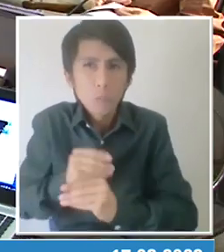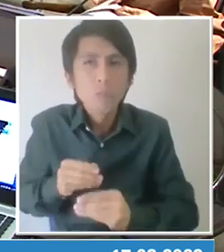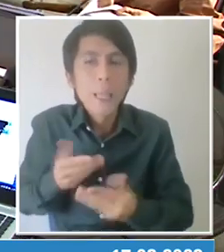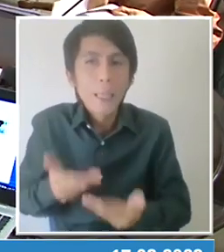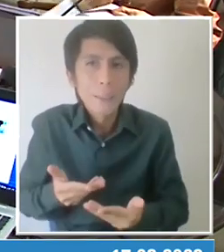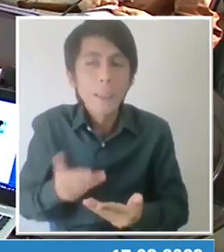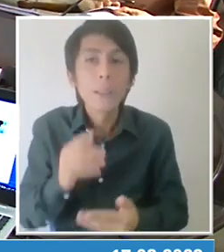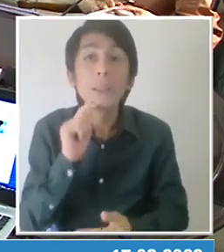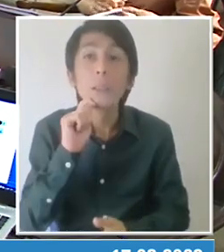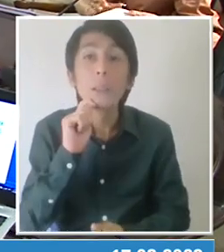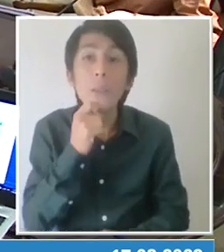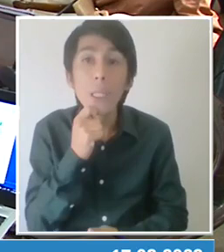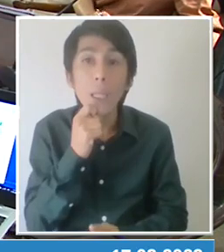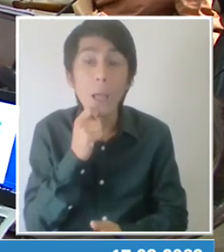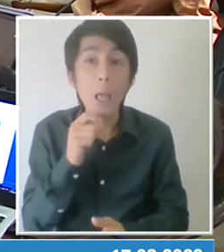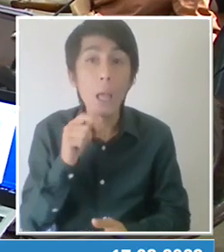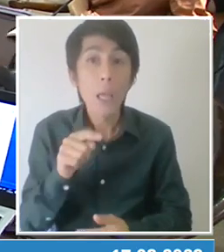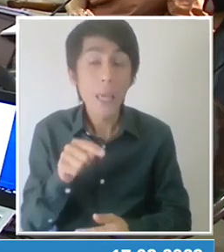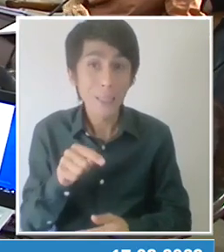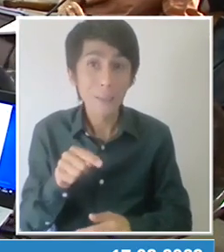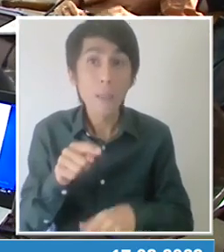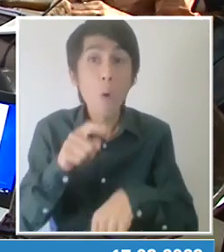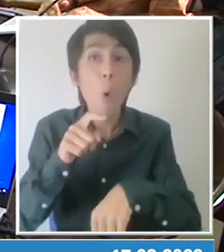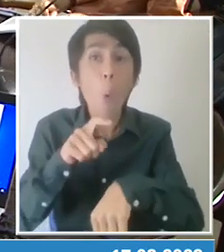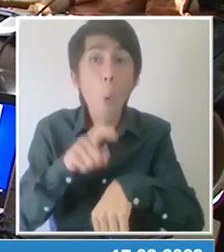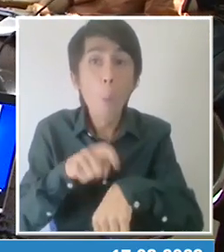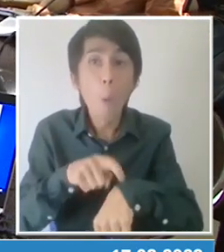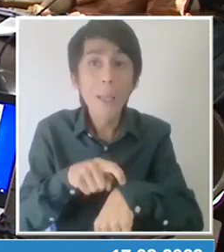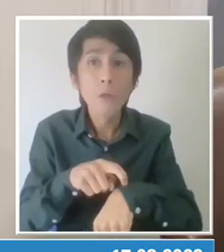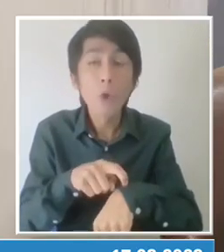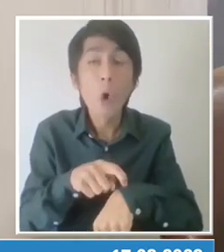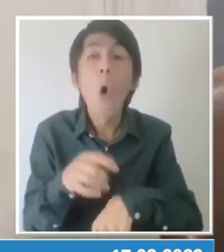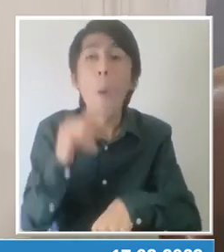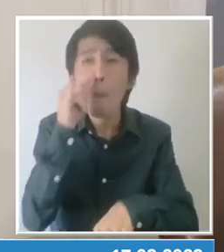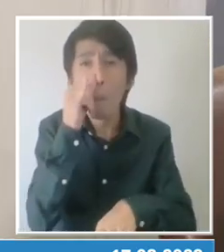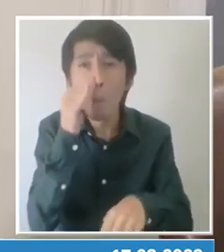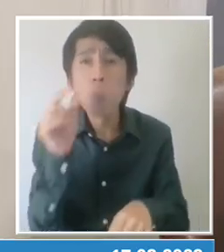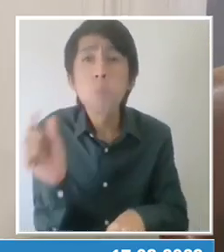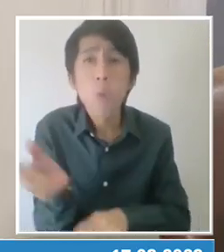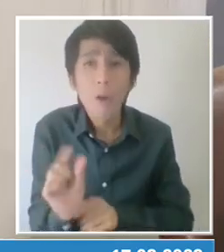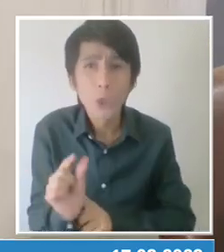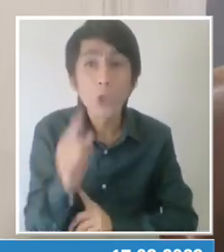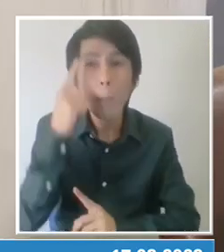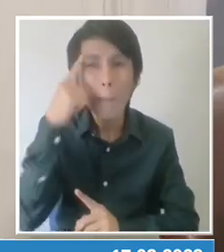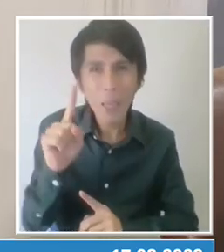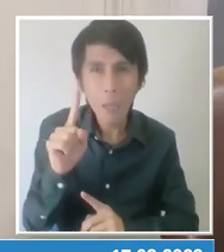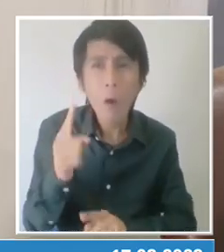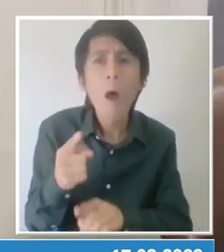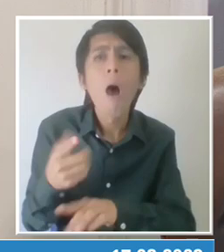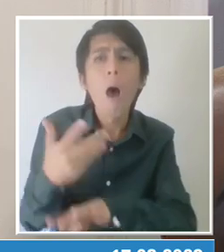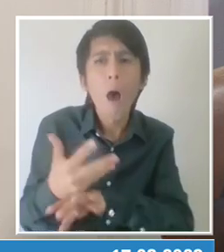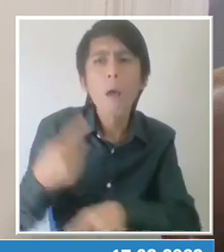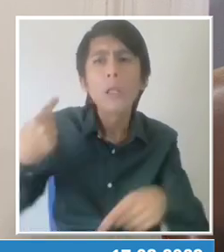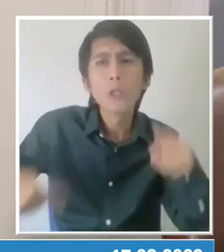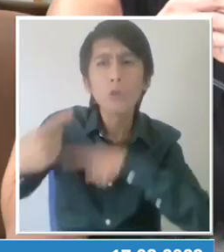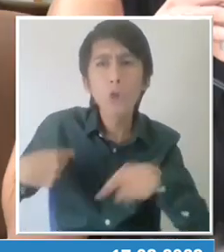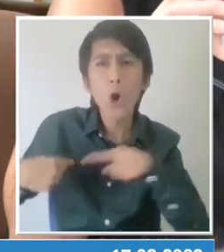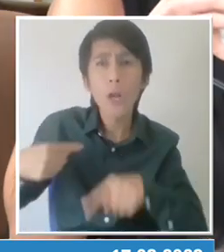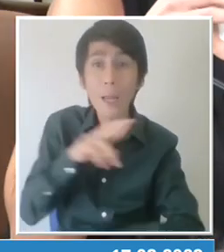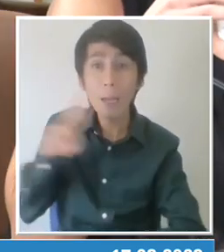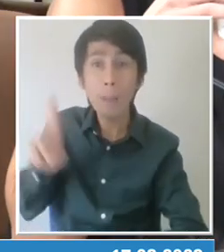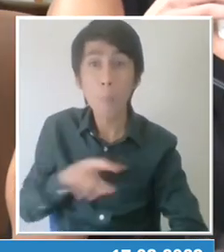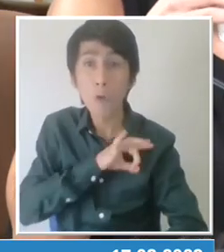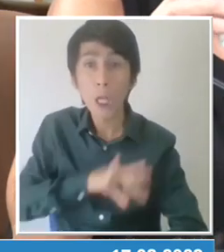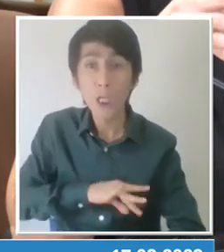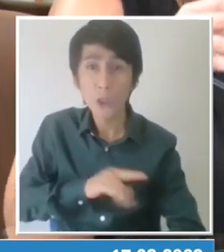promisorio, no ha sido exento de tragedias en la historia republicana de Chile, que es el momento que ustedes